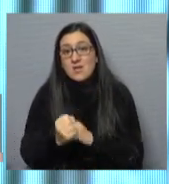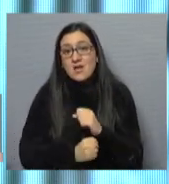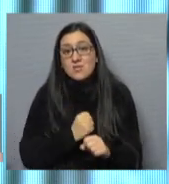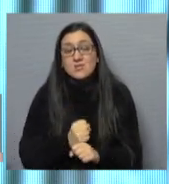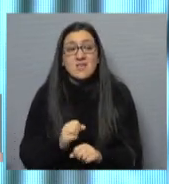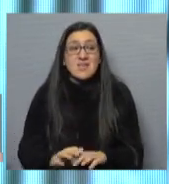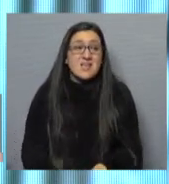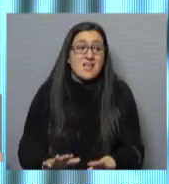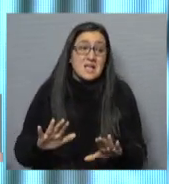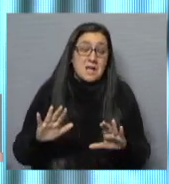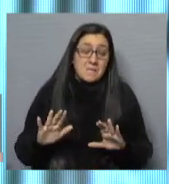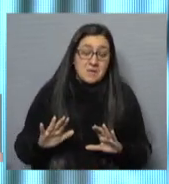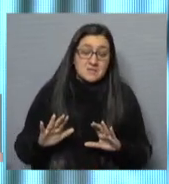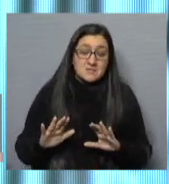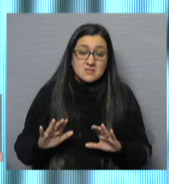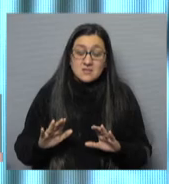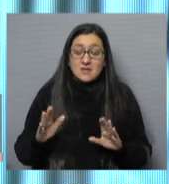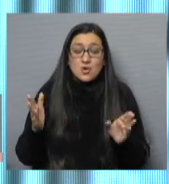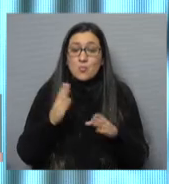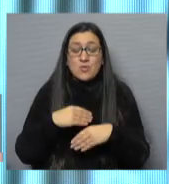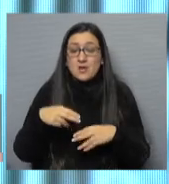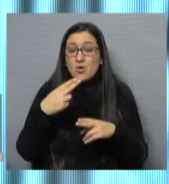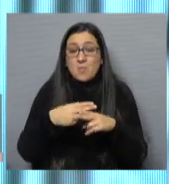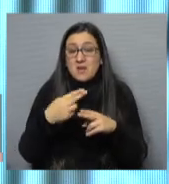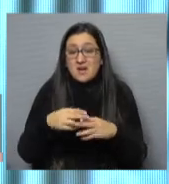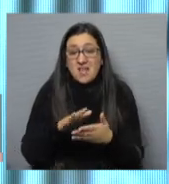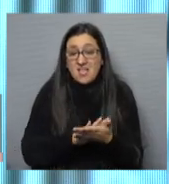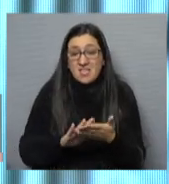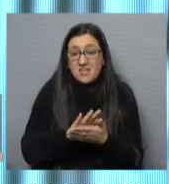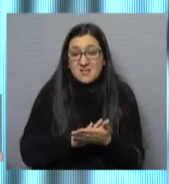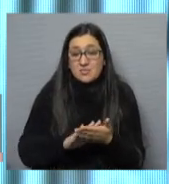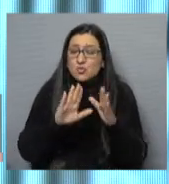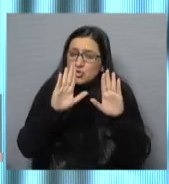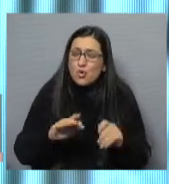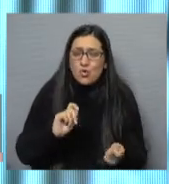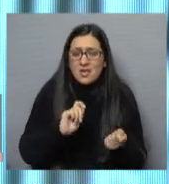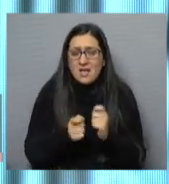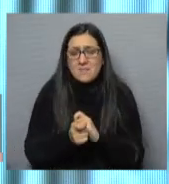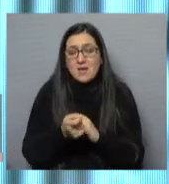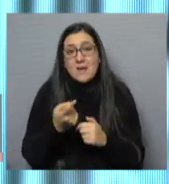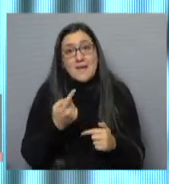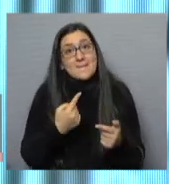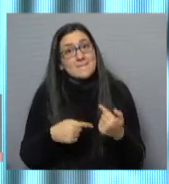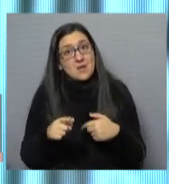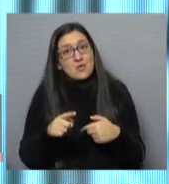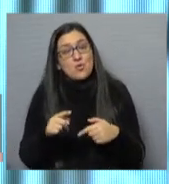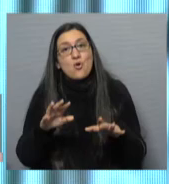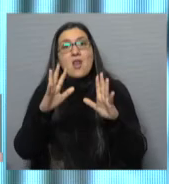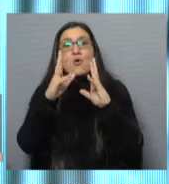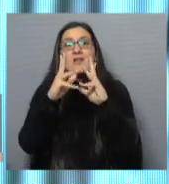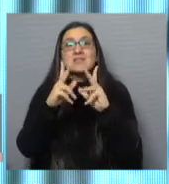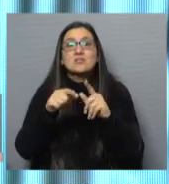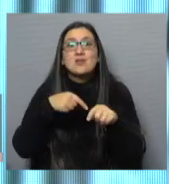capaz que no me podrían nombrar ninguna, todo ha cambiado. Sin embargo, lo que es la organización